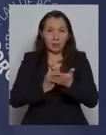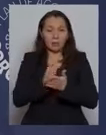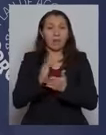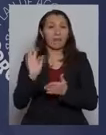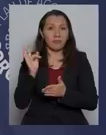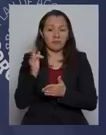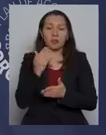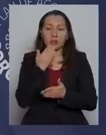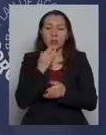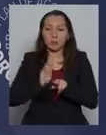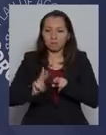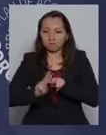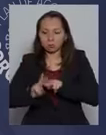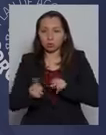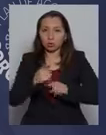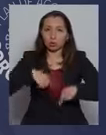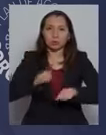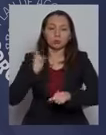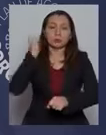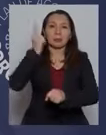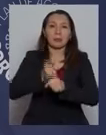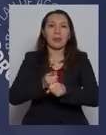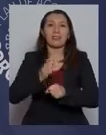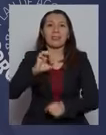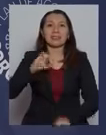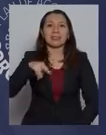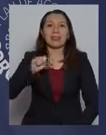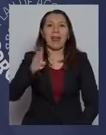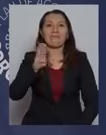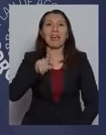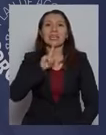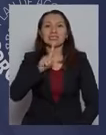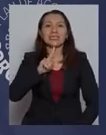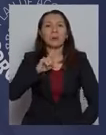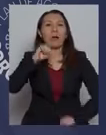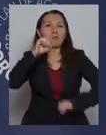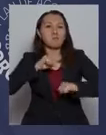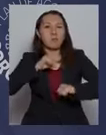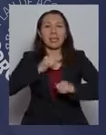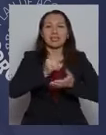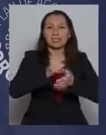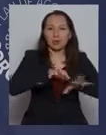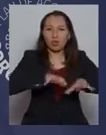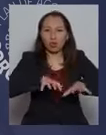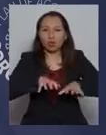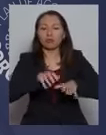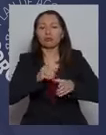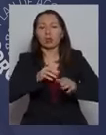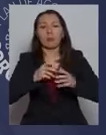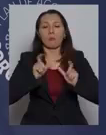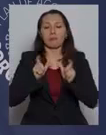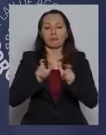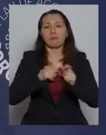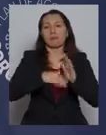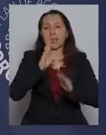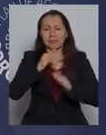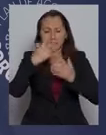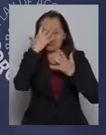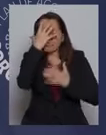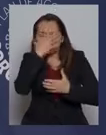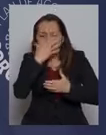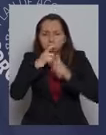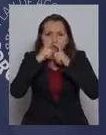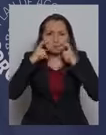febrero, en donde nosotros mandatamos a Senavaz para que compre más de 30 millones de elementos de protección personal. Al día de hoy ya